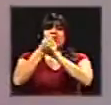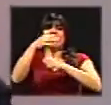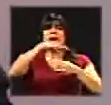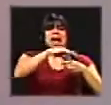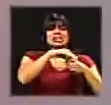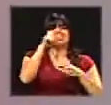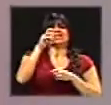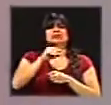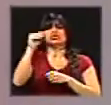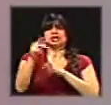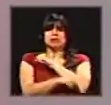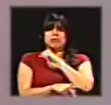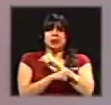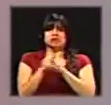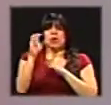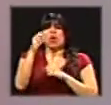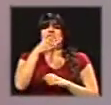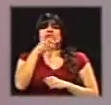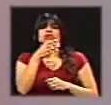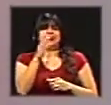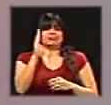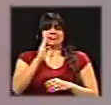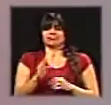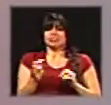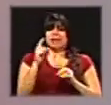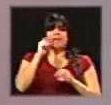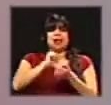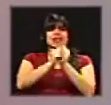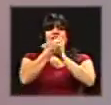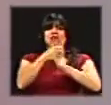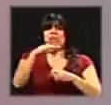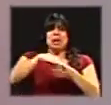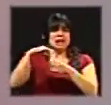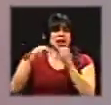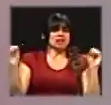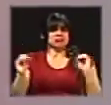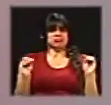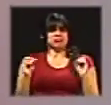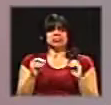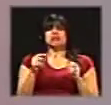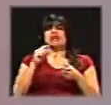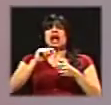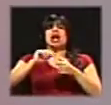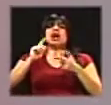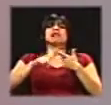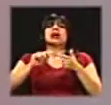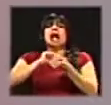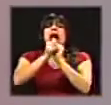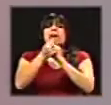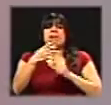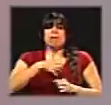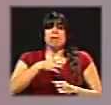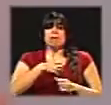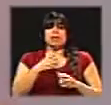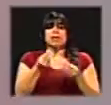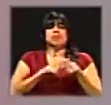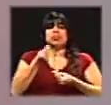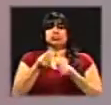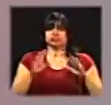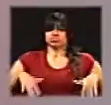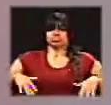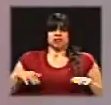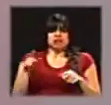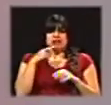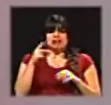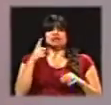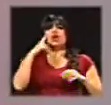100% del país, o no está siquiera sugiriendo una reforma agraria. No está tratando de cambiar la propiedad de los medios de producción, o sea, no está diciendo que se va